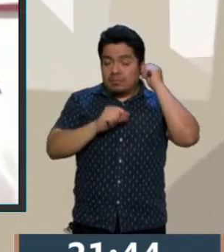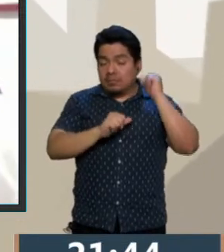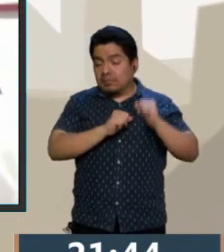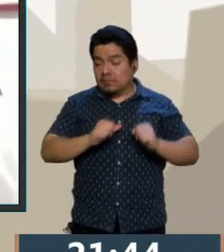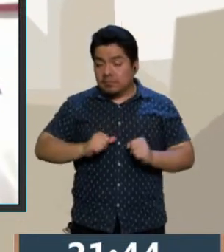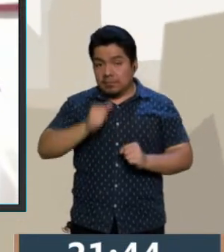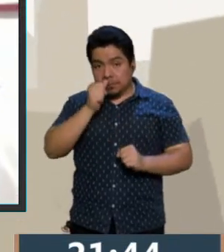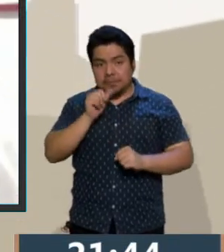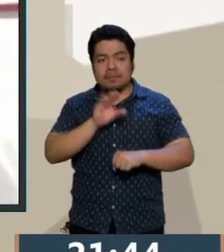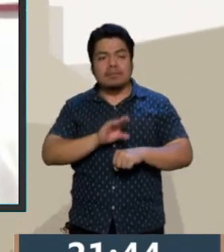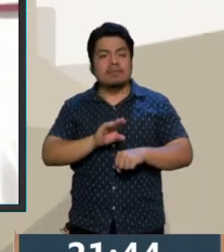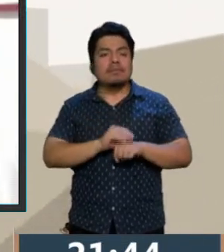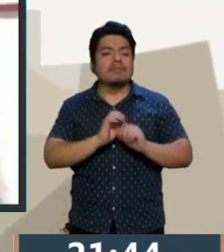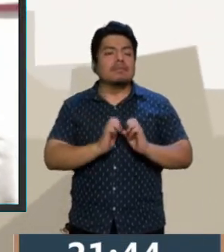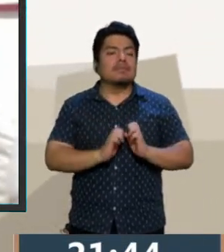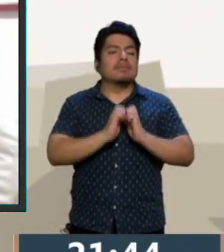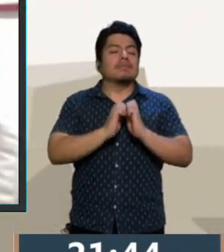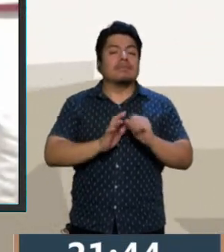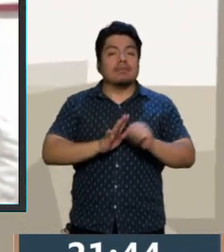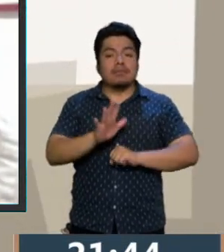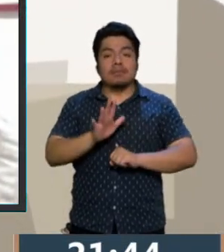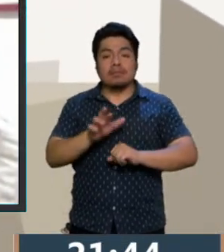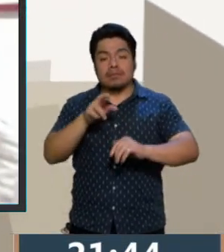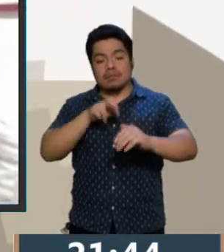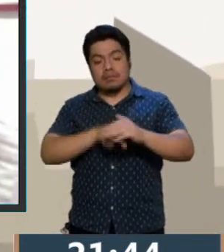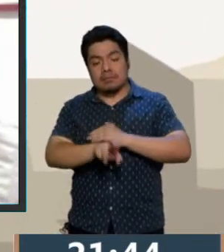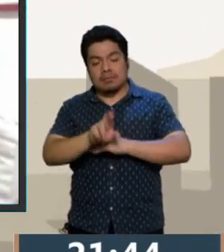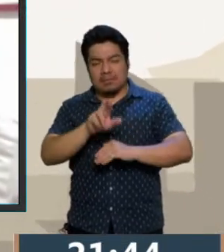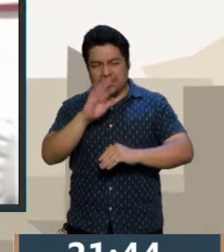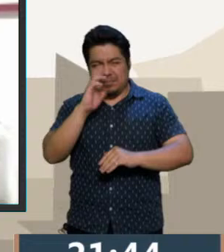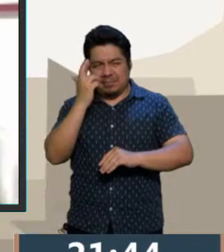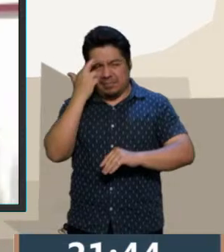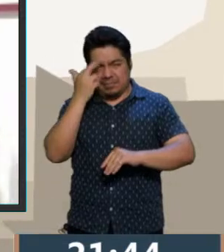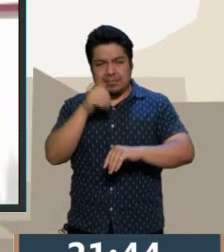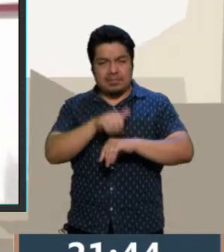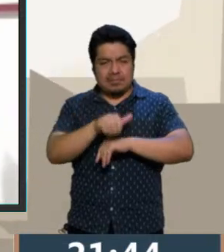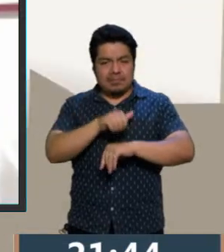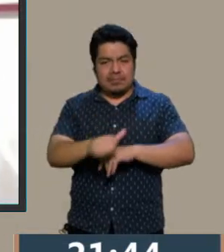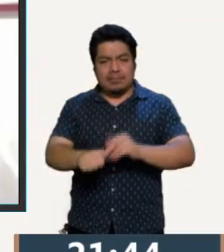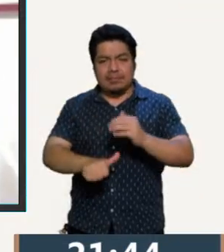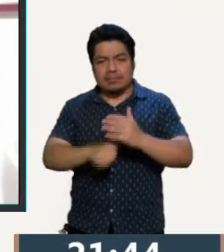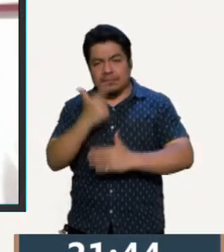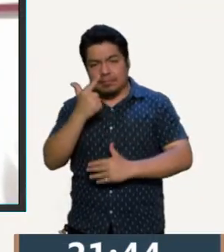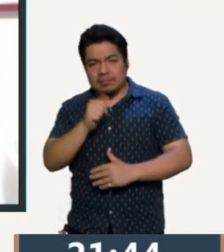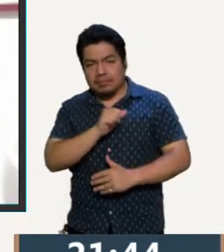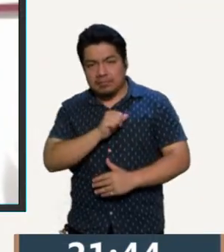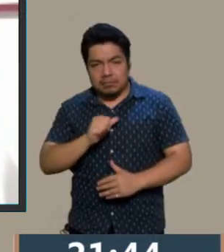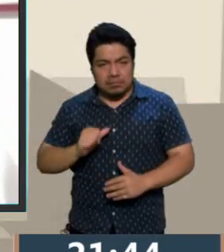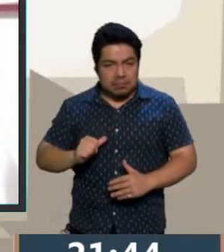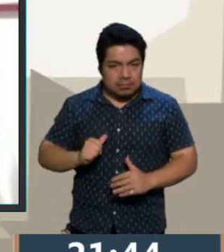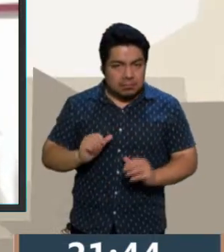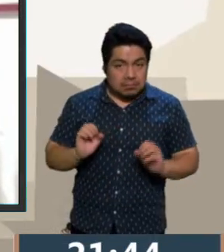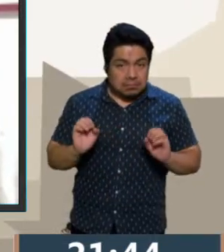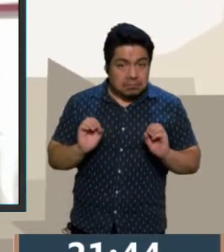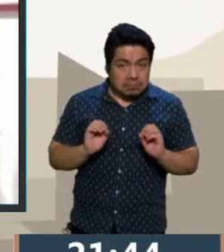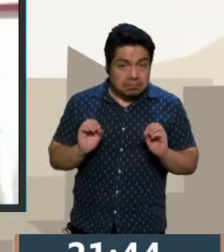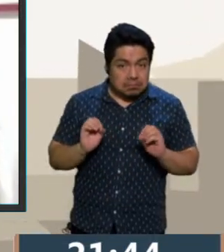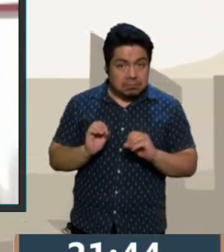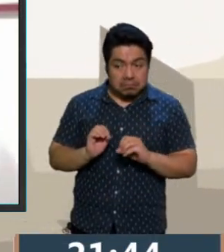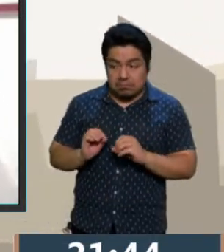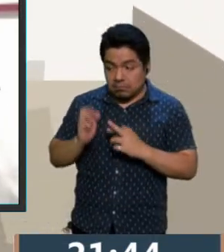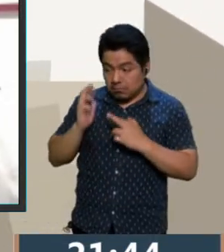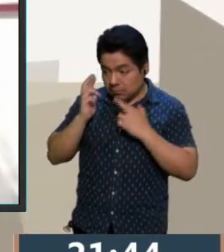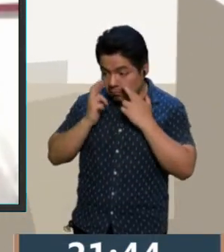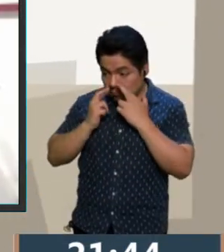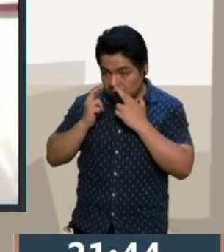alcaldía Benito Juárez, que afectó la línea 12 del metro, Uh-huh. donde la propia alcaldía no llevó a cabo las